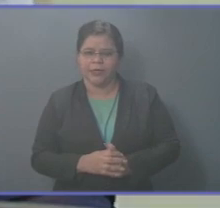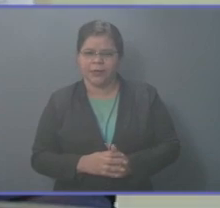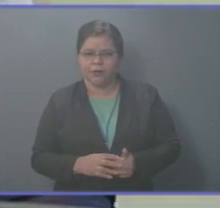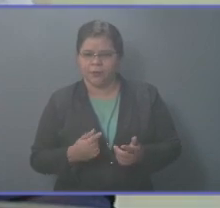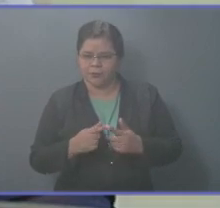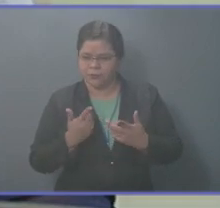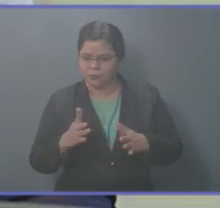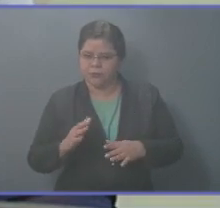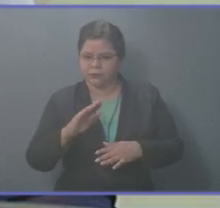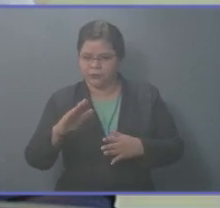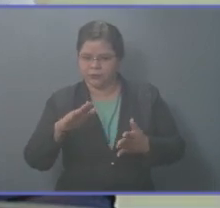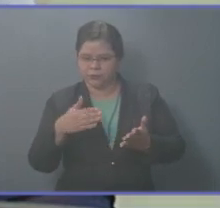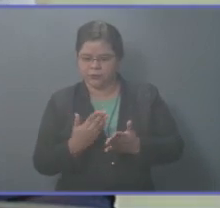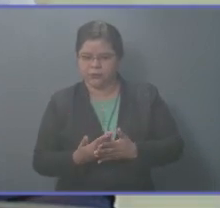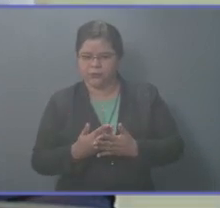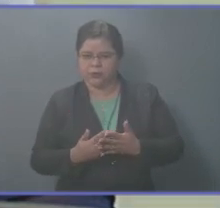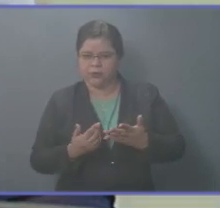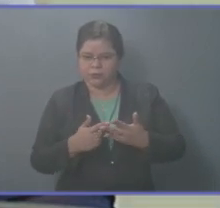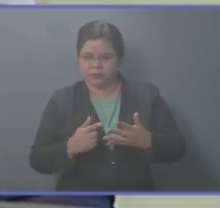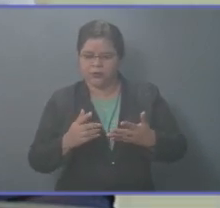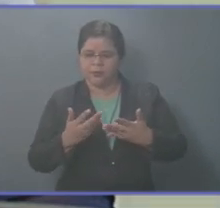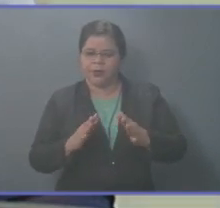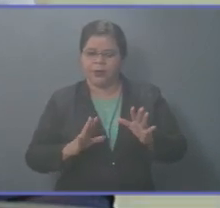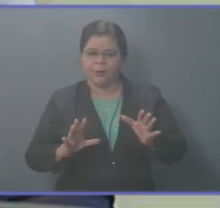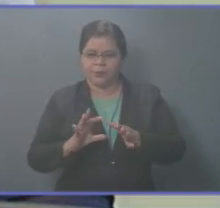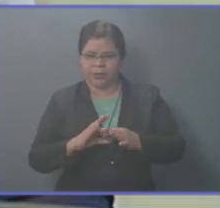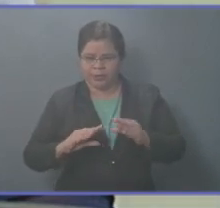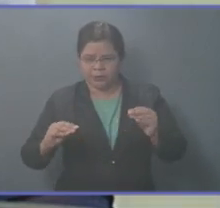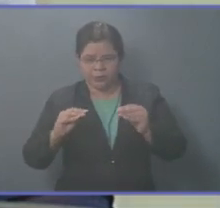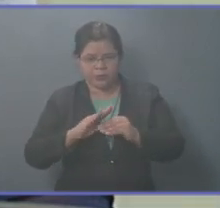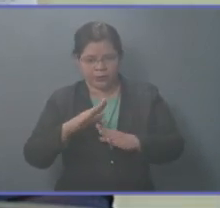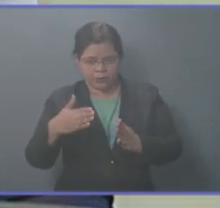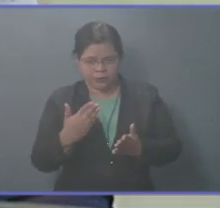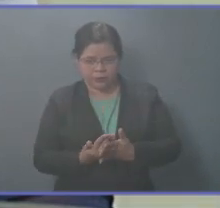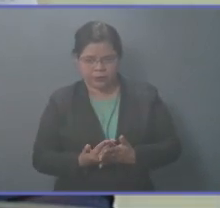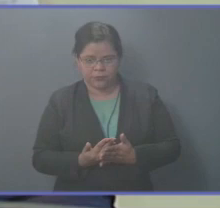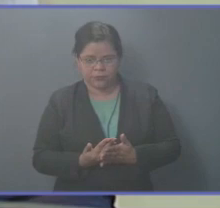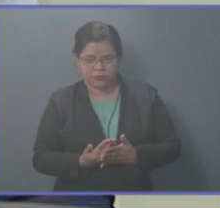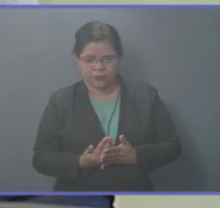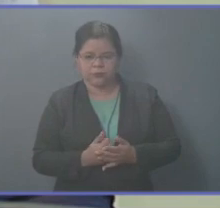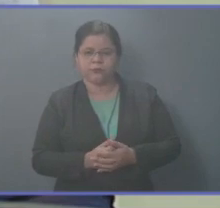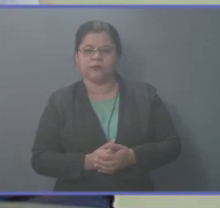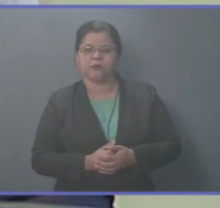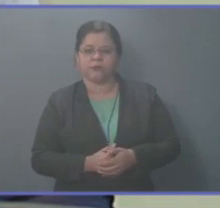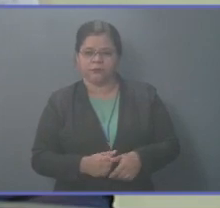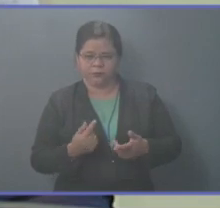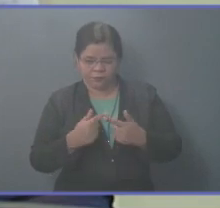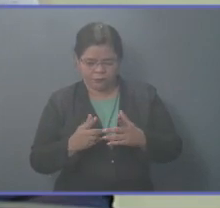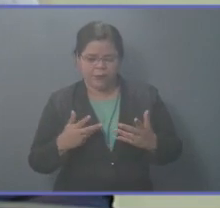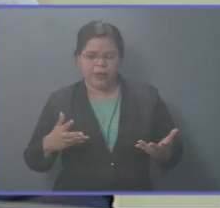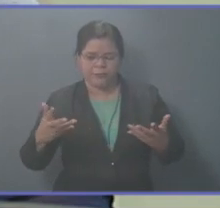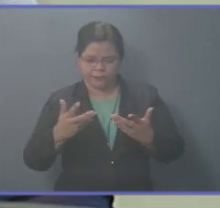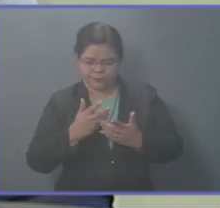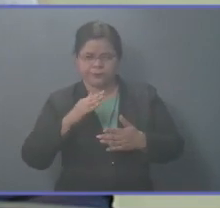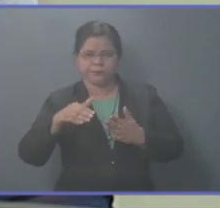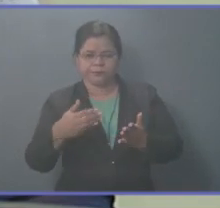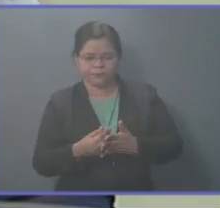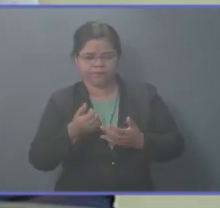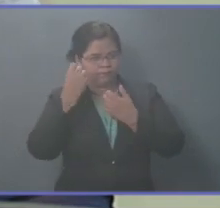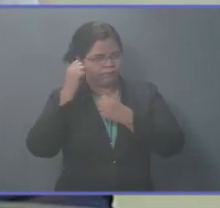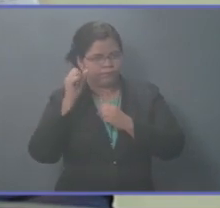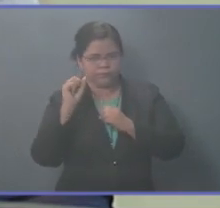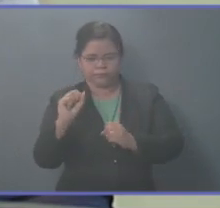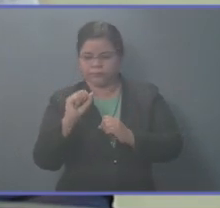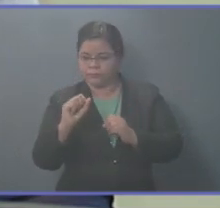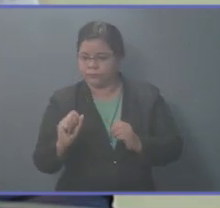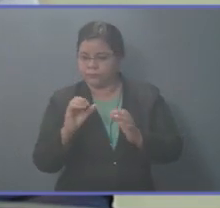uso ilegítimo de la fuerza militar y policial y la existencia de llamados públicos a la insurrección sin